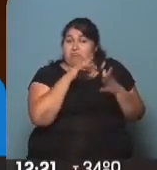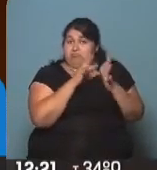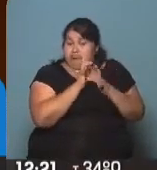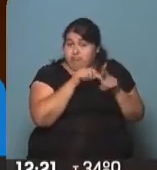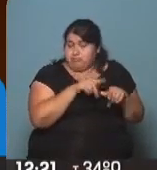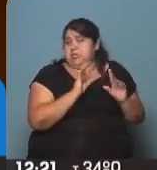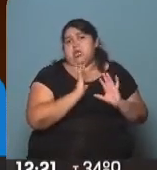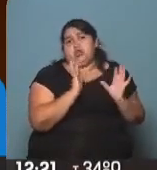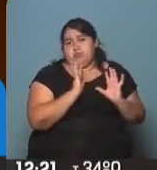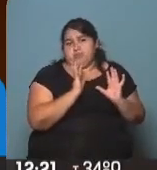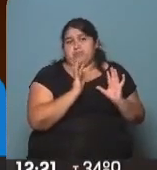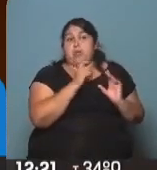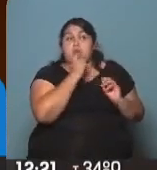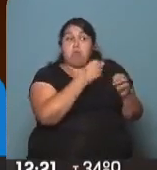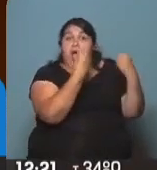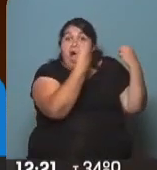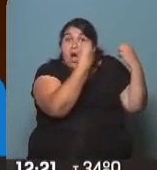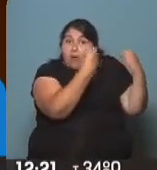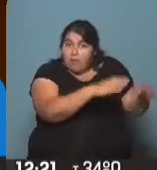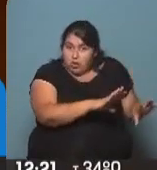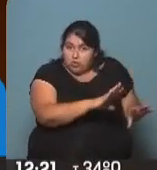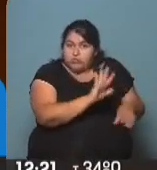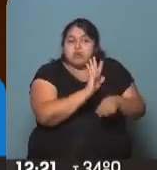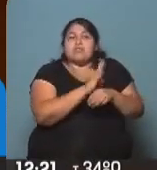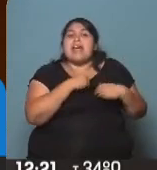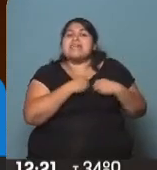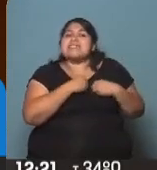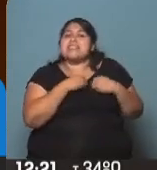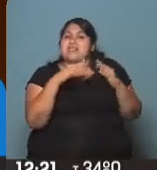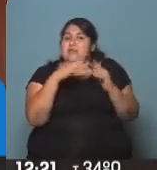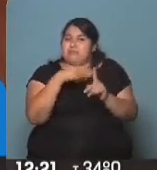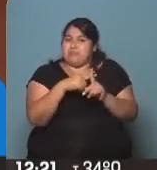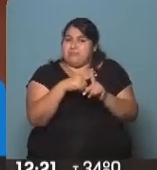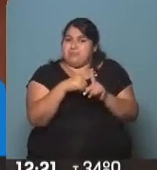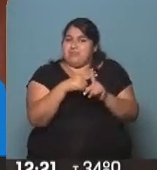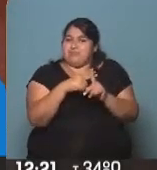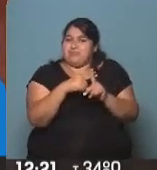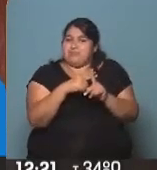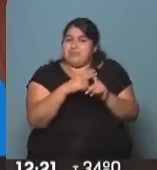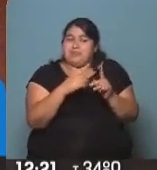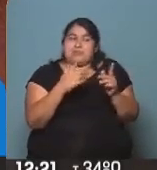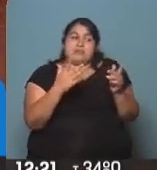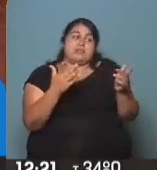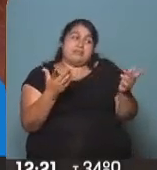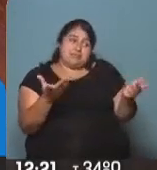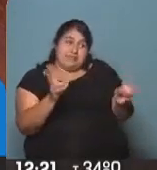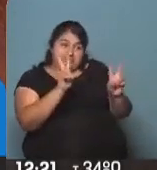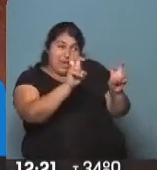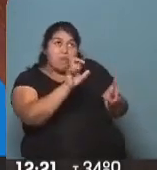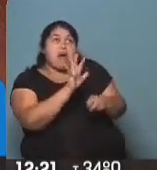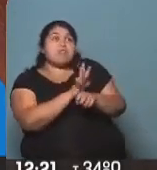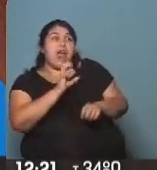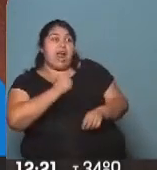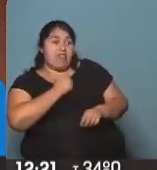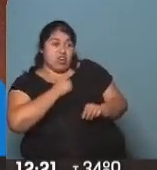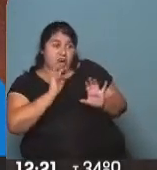seguir siendo sacerdote si es el bien de la institución. Pero no es muy cristiano eso que digamos. Pero hay tantas cosas que no son cristianas y se hacen en los grupos cristianos. Ahora,